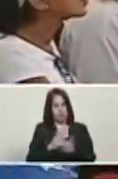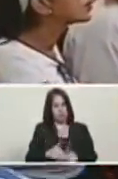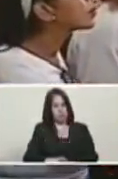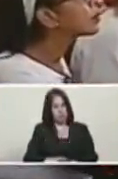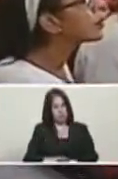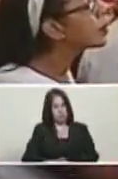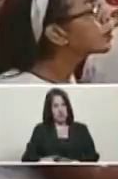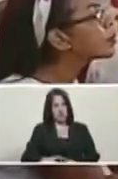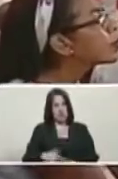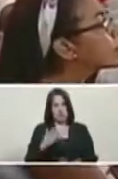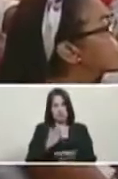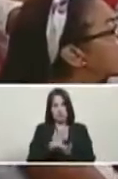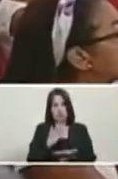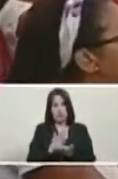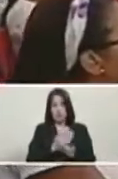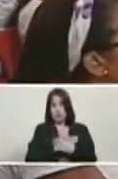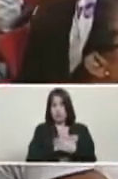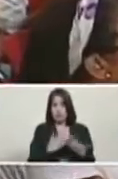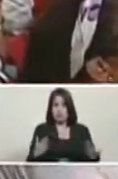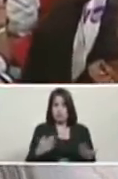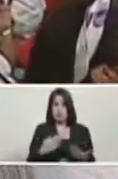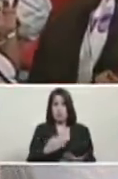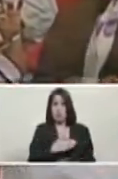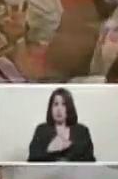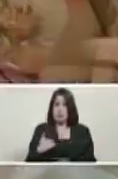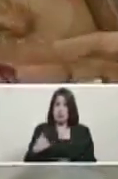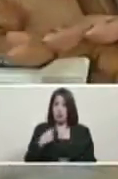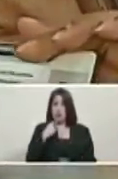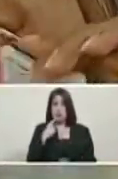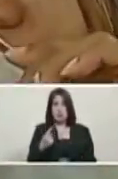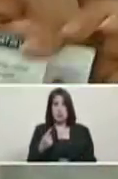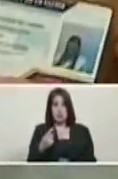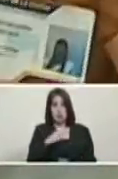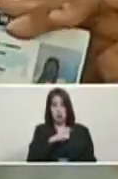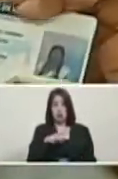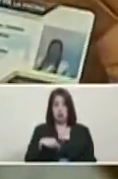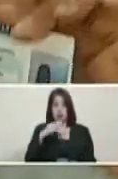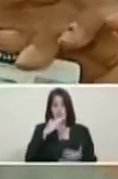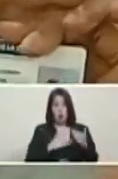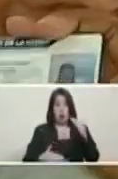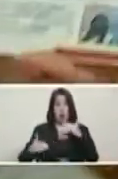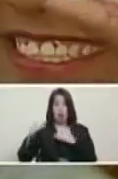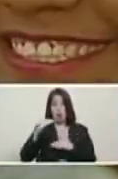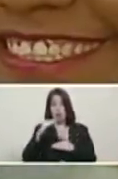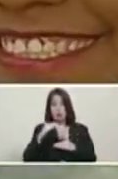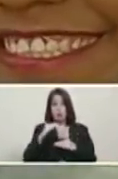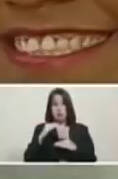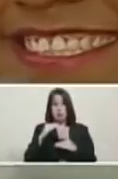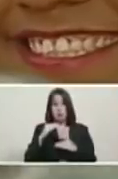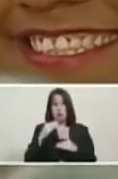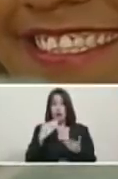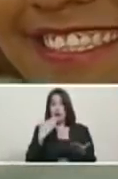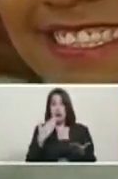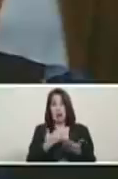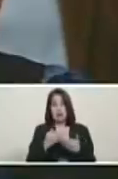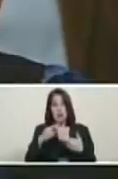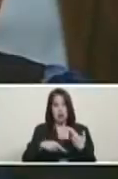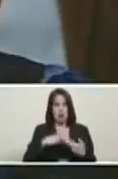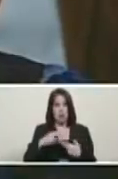Nicolás, y quiero permitirme decirte que nosotros los adultos mayores, gracias a la conducción de